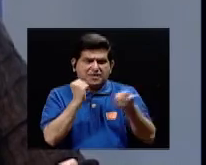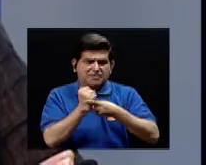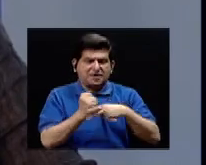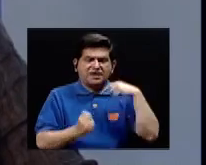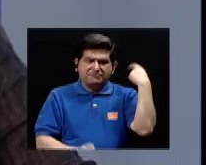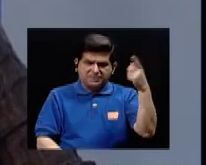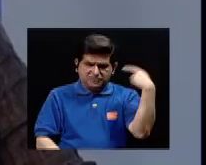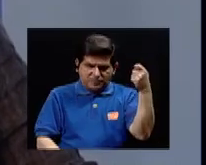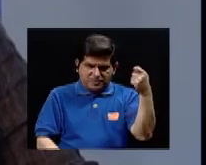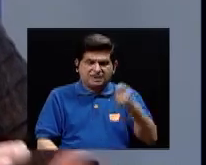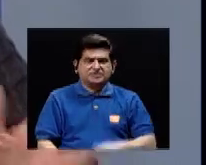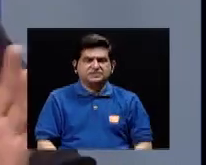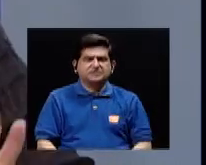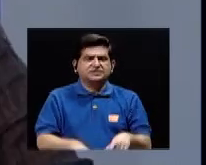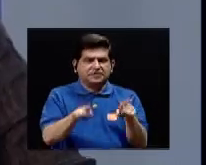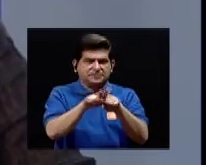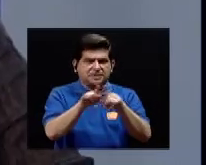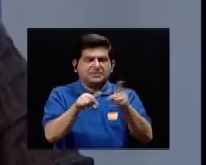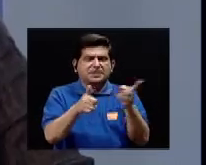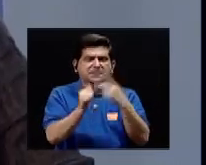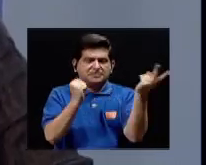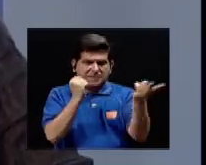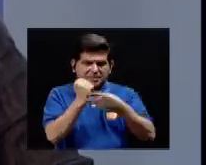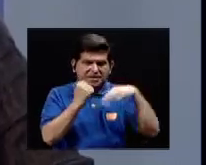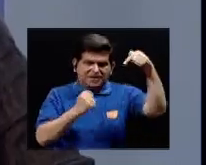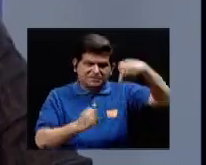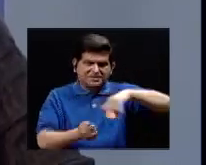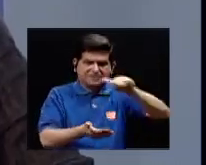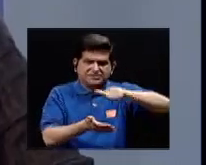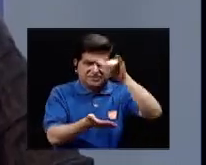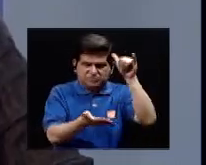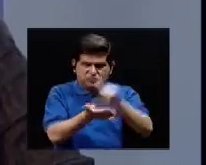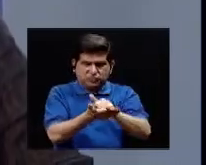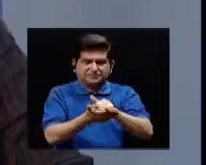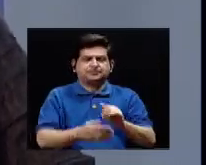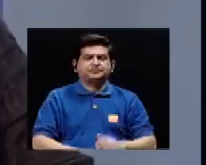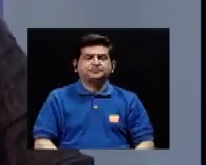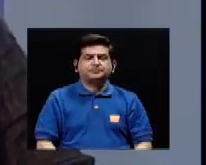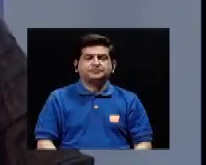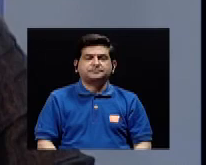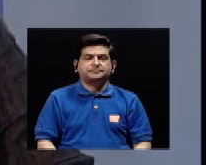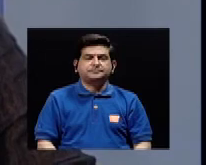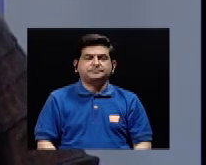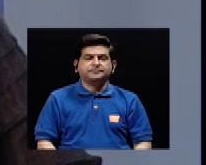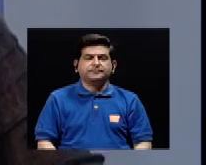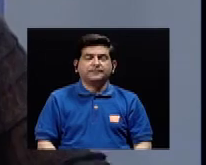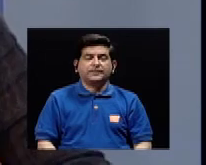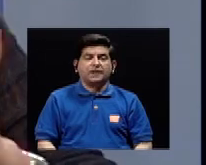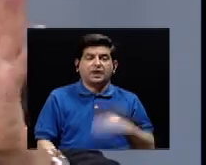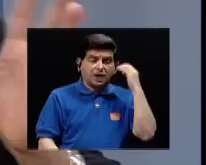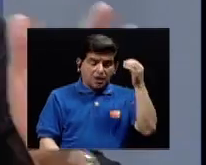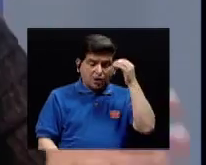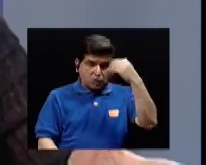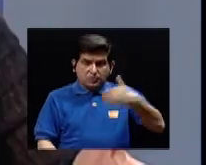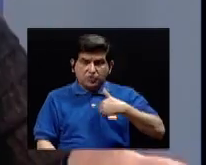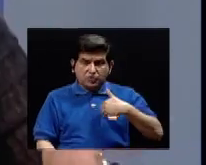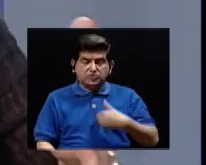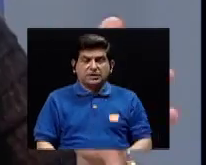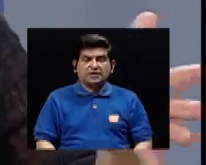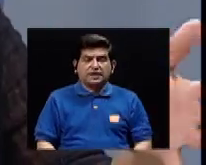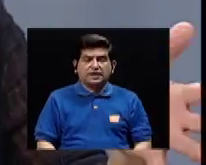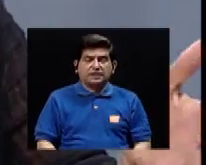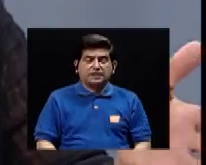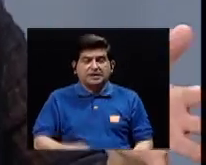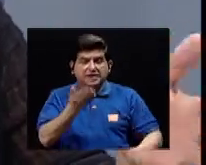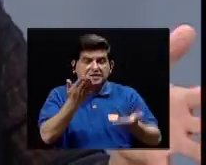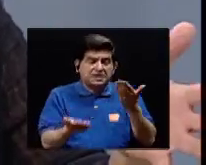en Guanacaste y hacer un estreno acá en San José. Y las reacciones tanto con los